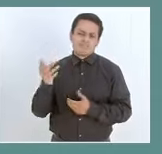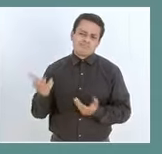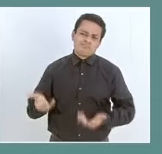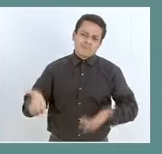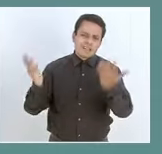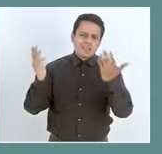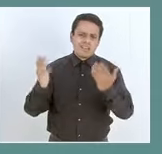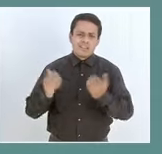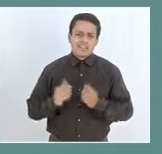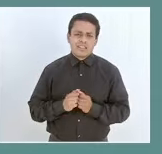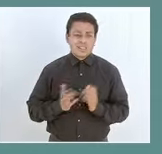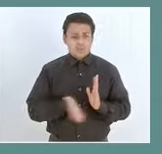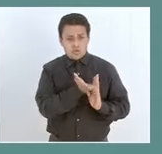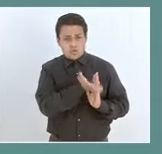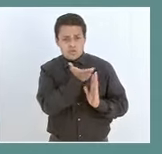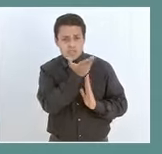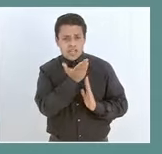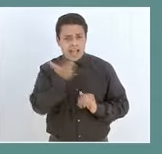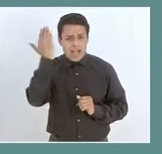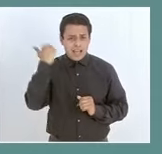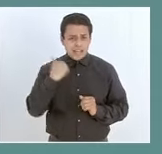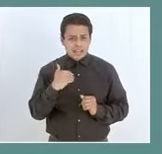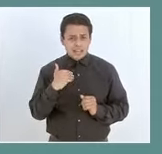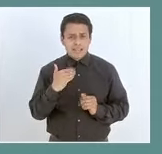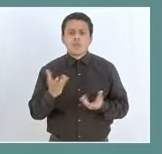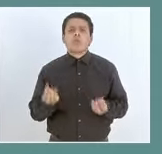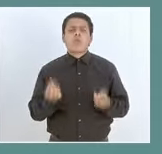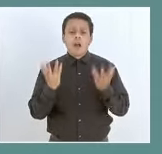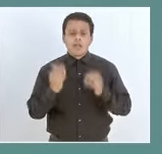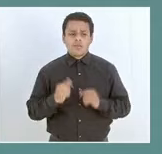Una obra de esta de 25 millones